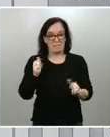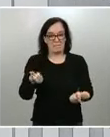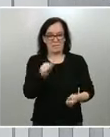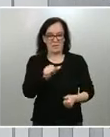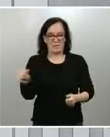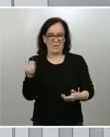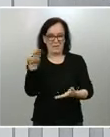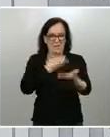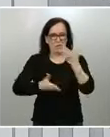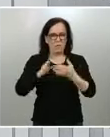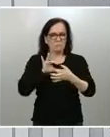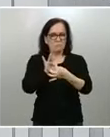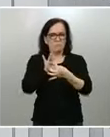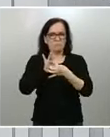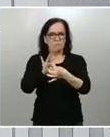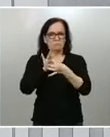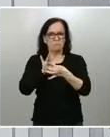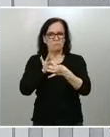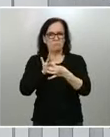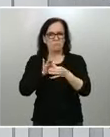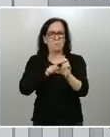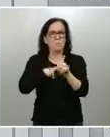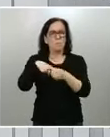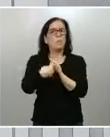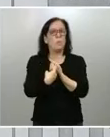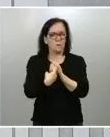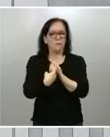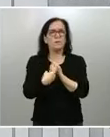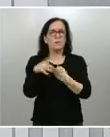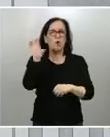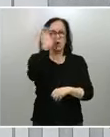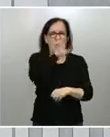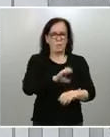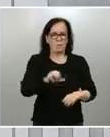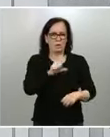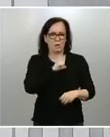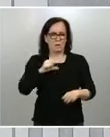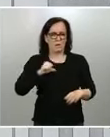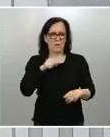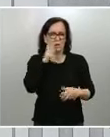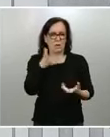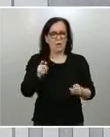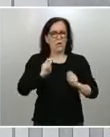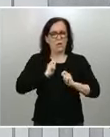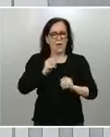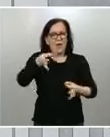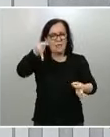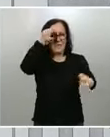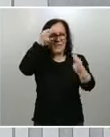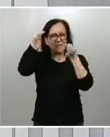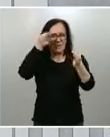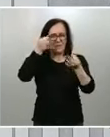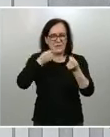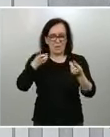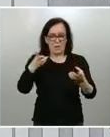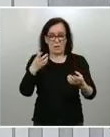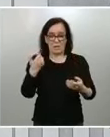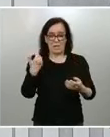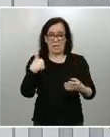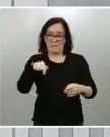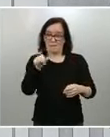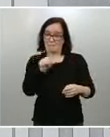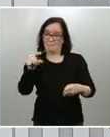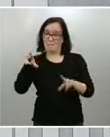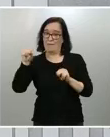y con una participación relevante de las comunidades autónomas nos proporcionará datos pero que a finales de esta semana tengamos ya algunos datos parciales